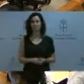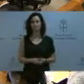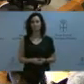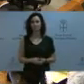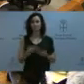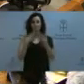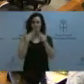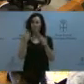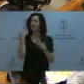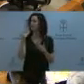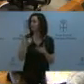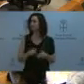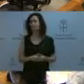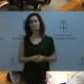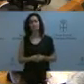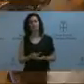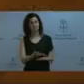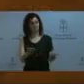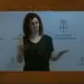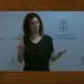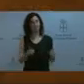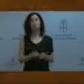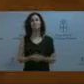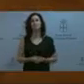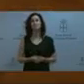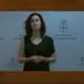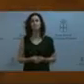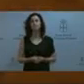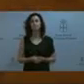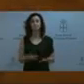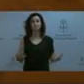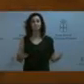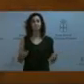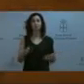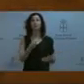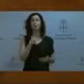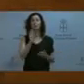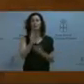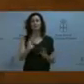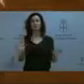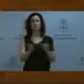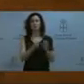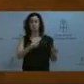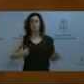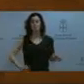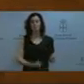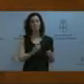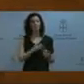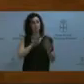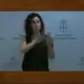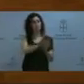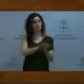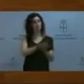Gracias, señor presidente. Señorías, me dirijo a la portavoz del Grupo de Podemos para decirle que no